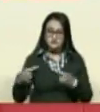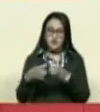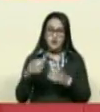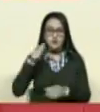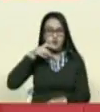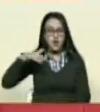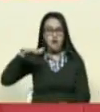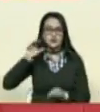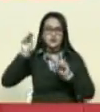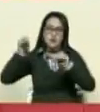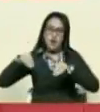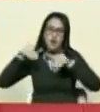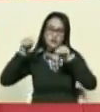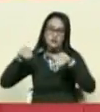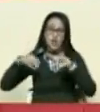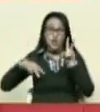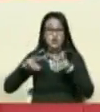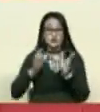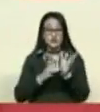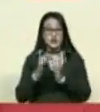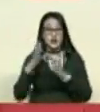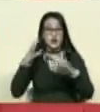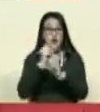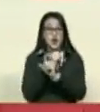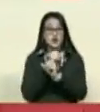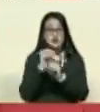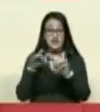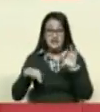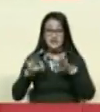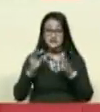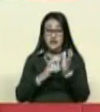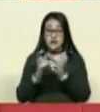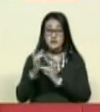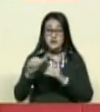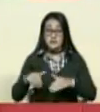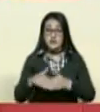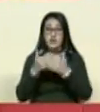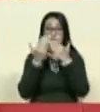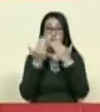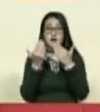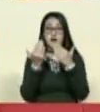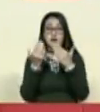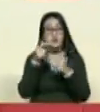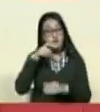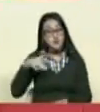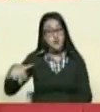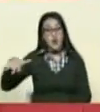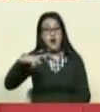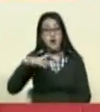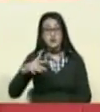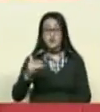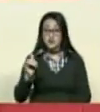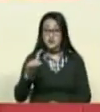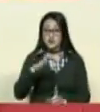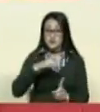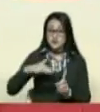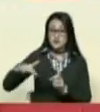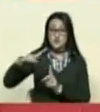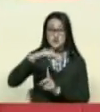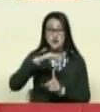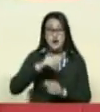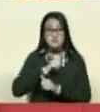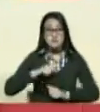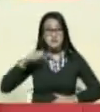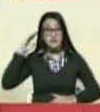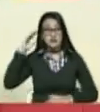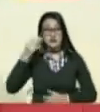pueblo. Y el 12 de abril en la noche, el 13 de abril en la madrugada, al amanecer, el pueblo estaba rodeando todas las unidades